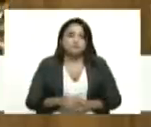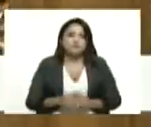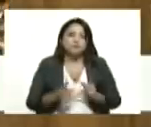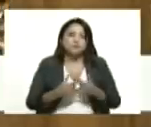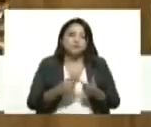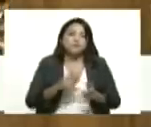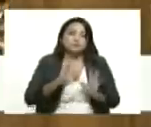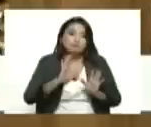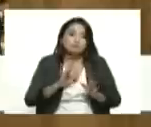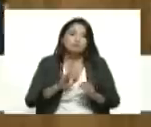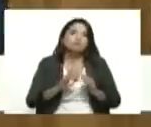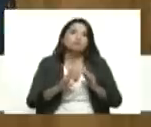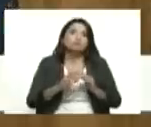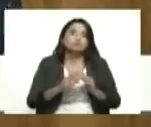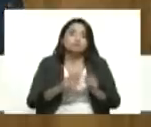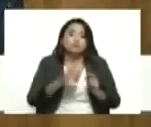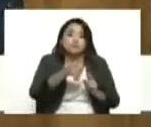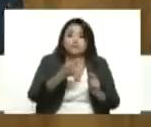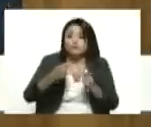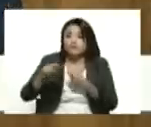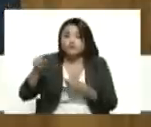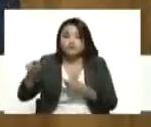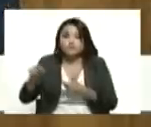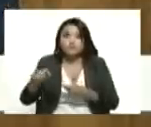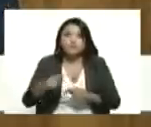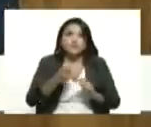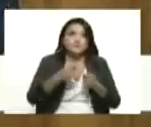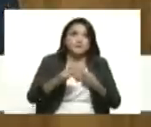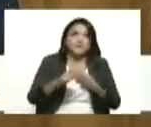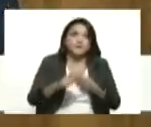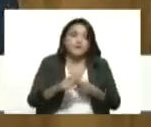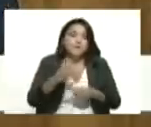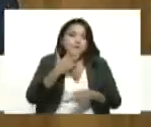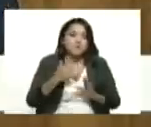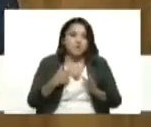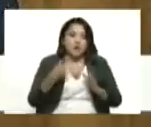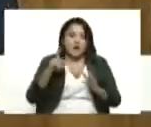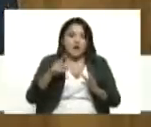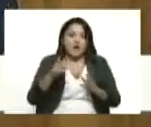que le vendió a Suárez Churio. O sea, vender los bienes no les va a servir.